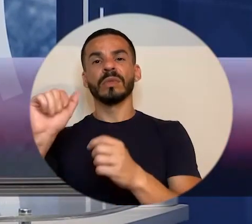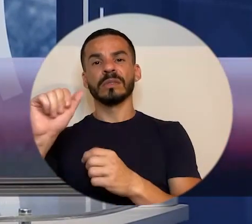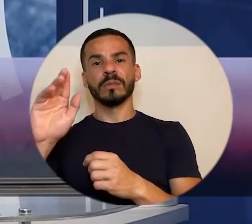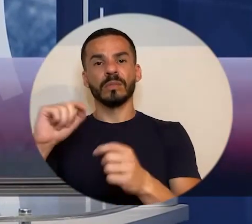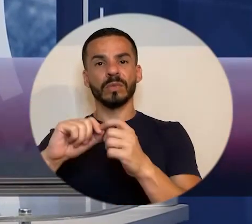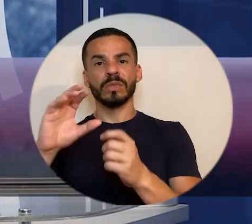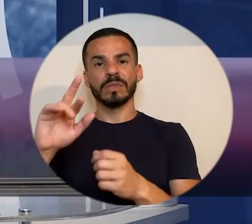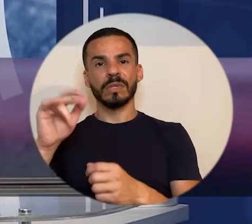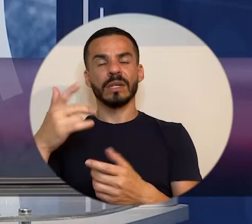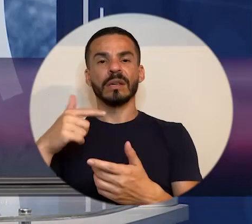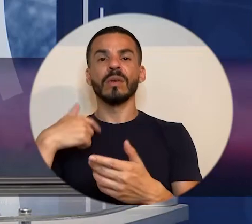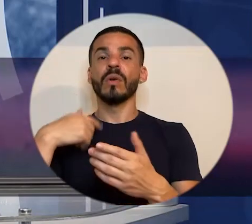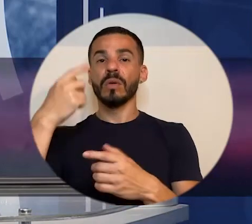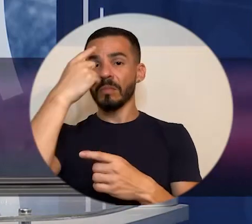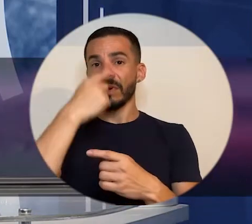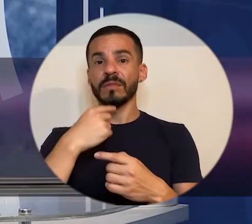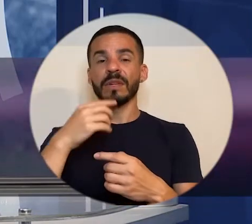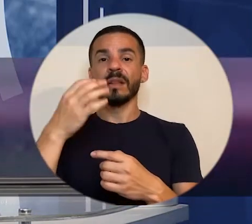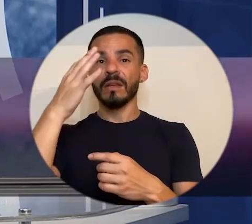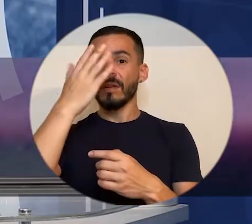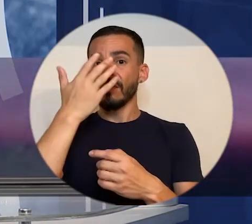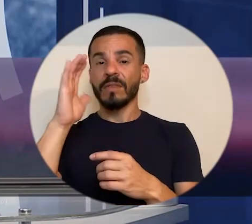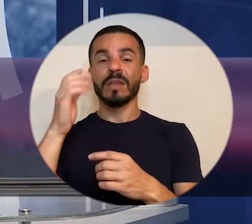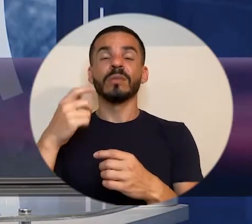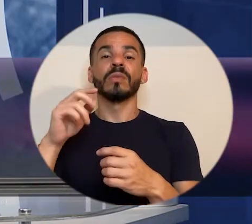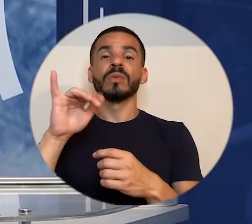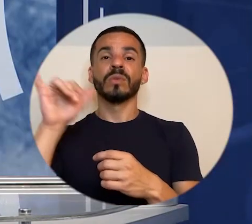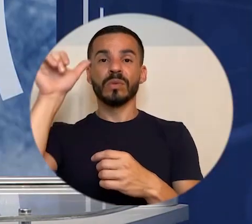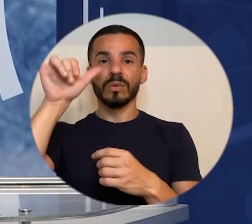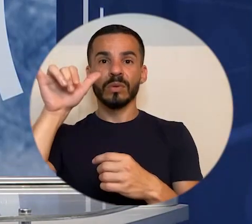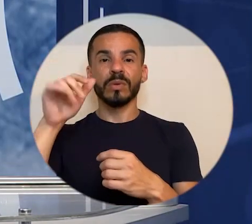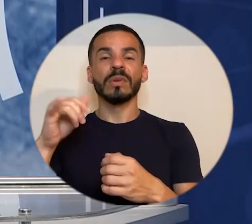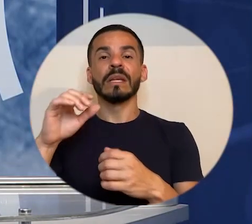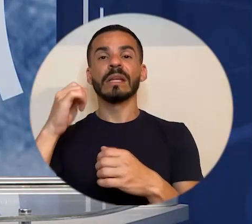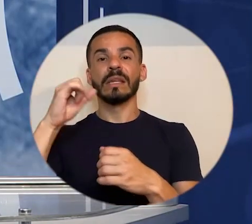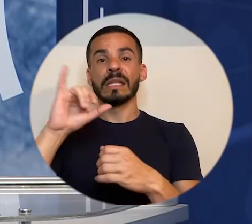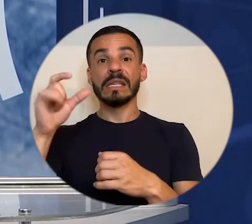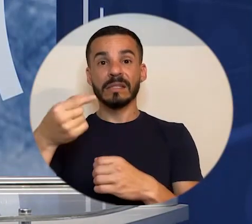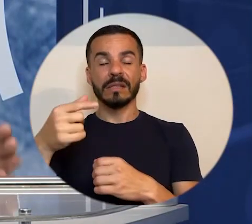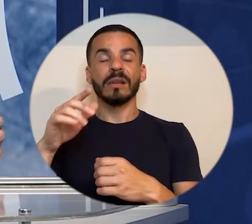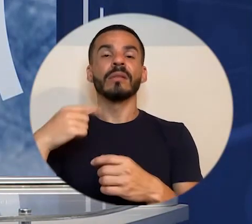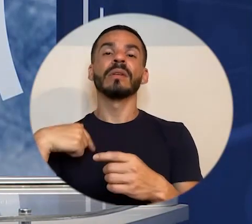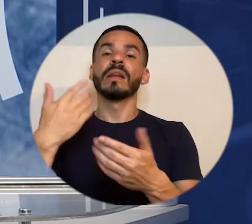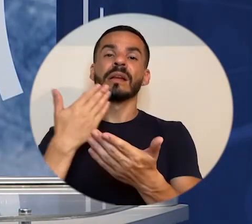www.unacomunica.una.ac.cr o en nuestros perfiles de Facebook, Twitter, YouTube e Instagram bajo el nombre de Una